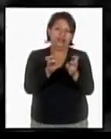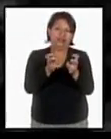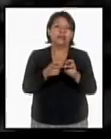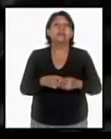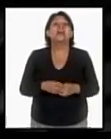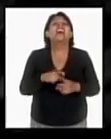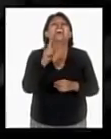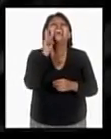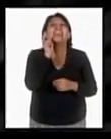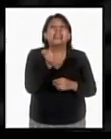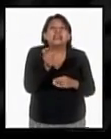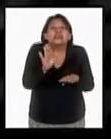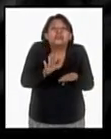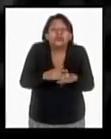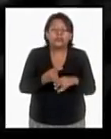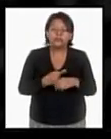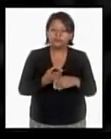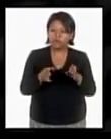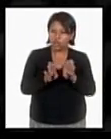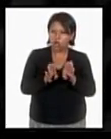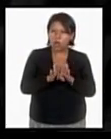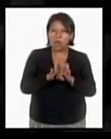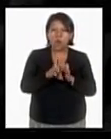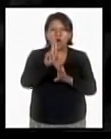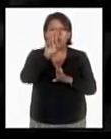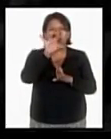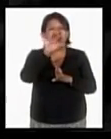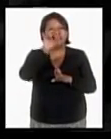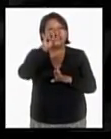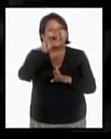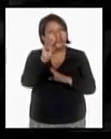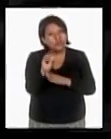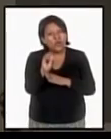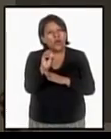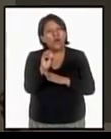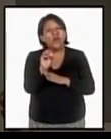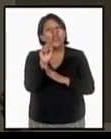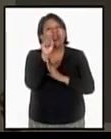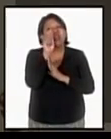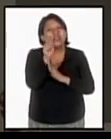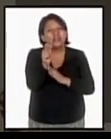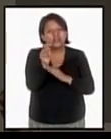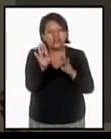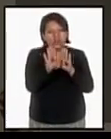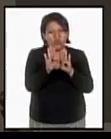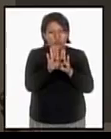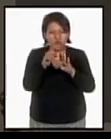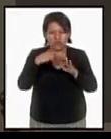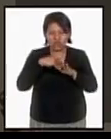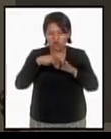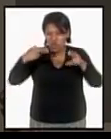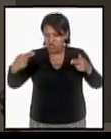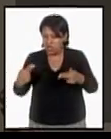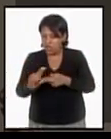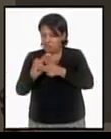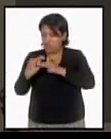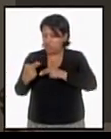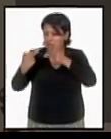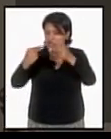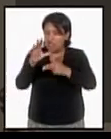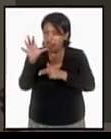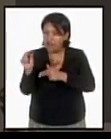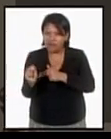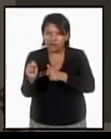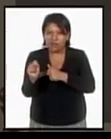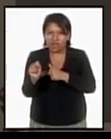con un racismo en términos de lo que se convirtió ser de origen africano, no solo en nuestra